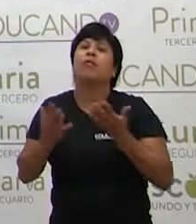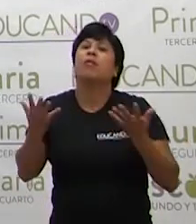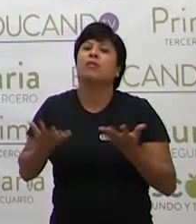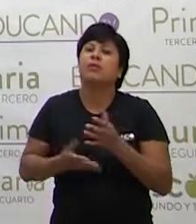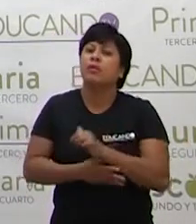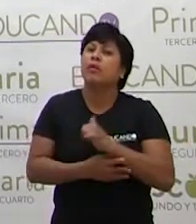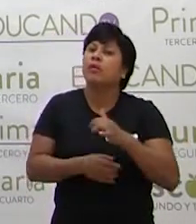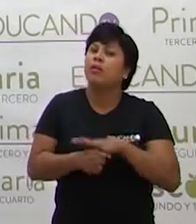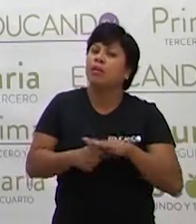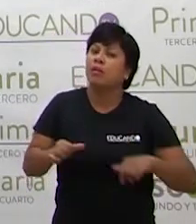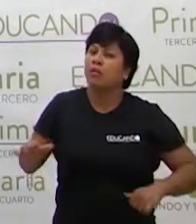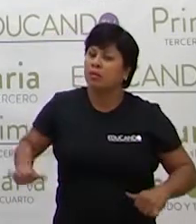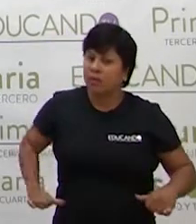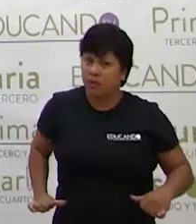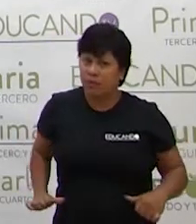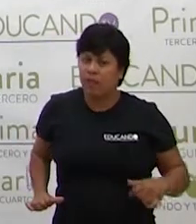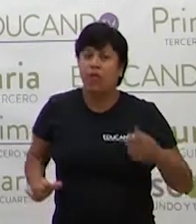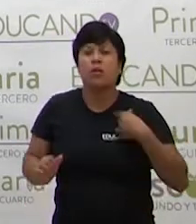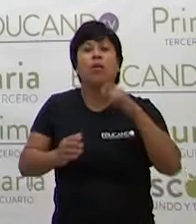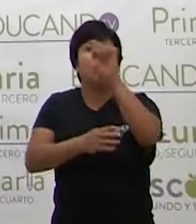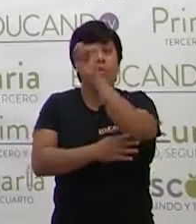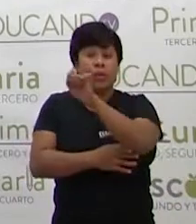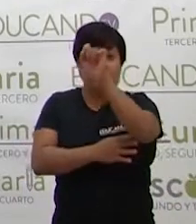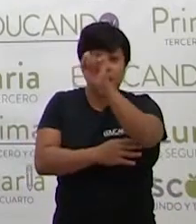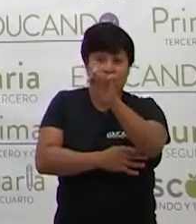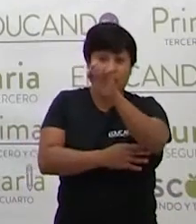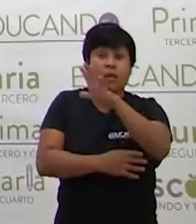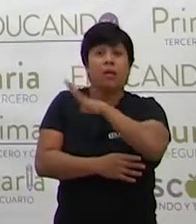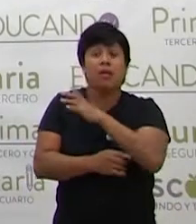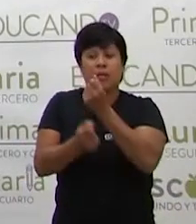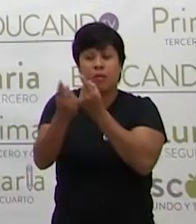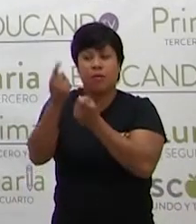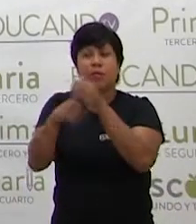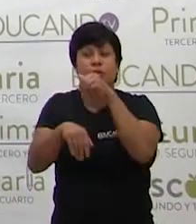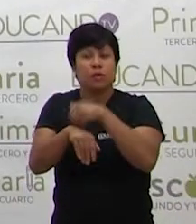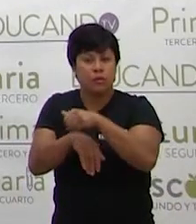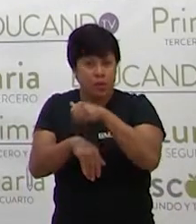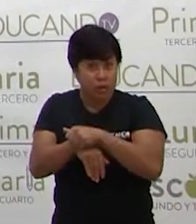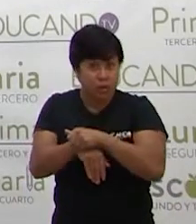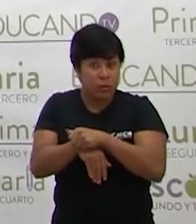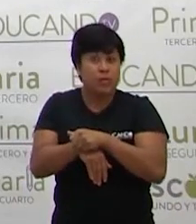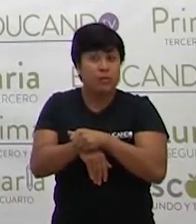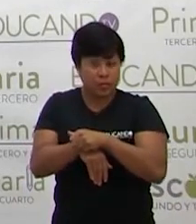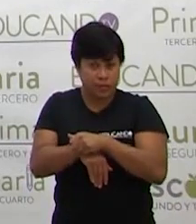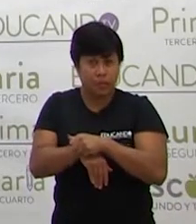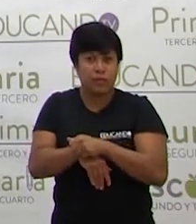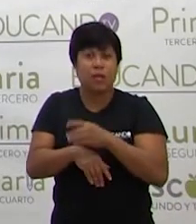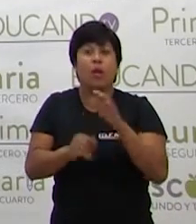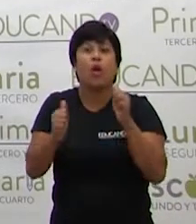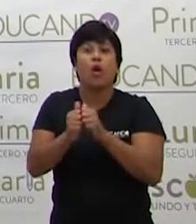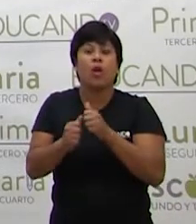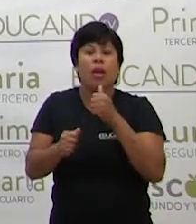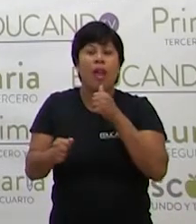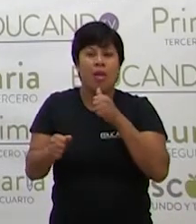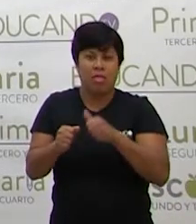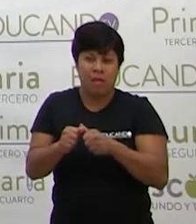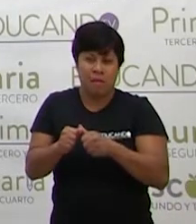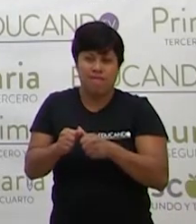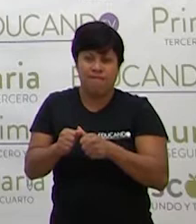ahora? Yo te voy a escribir algunos números con letra.